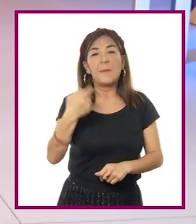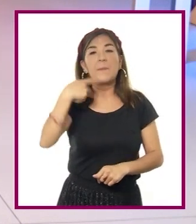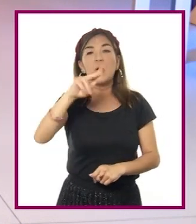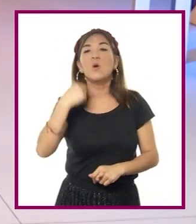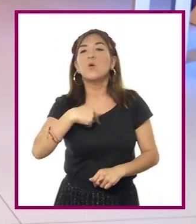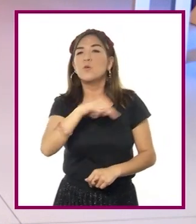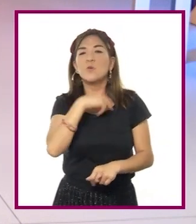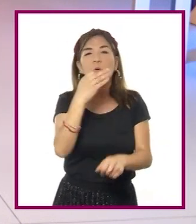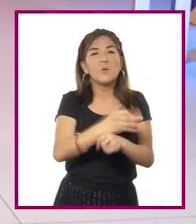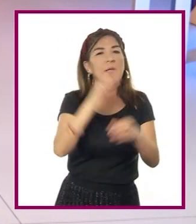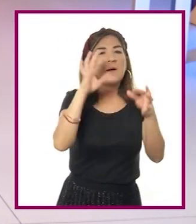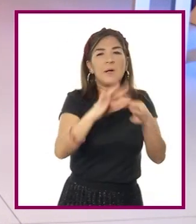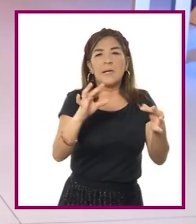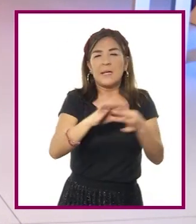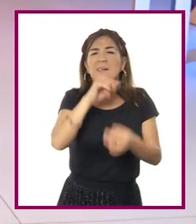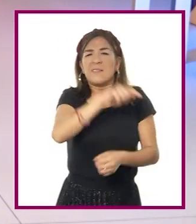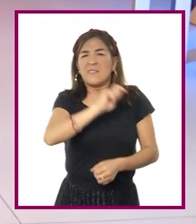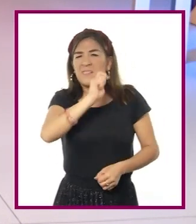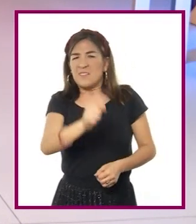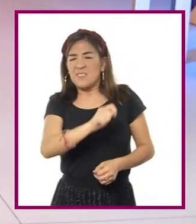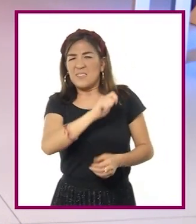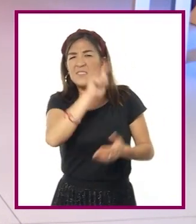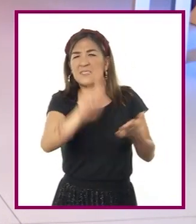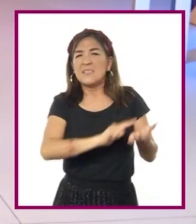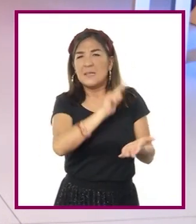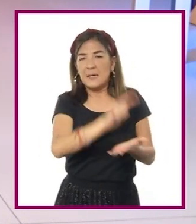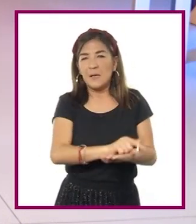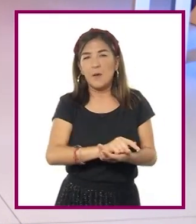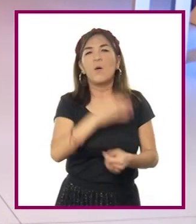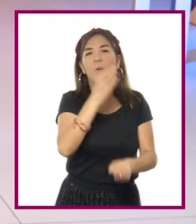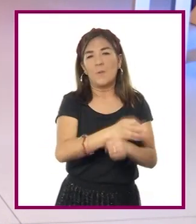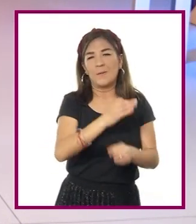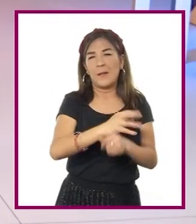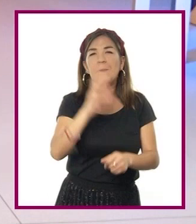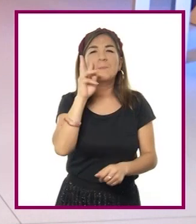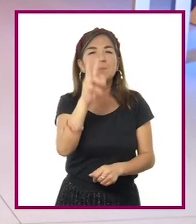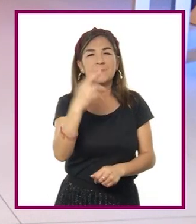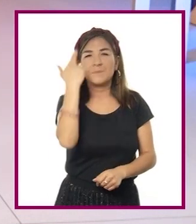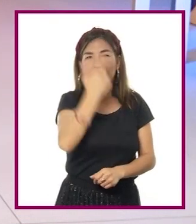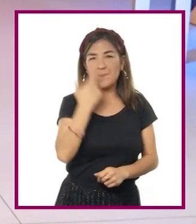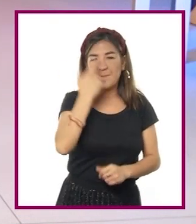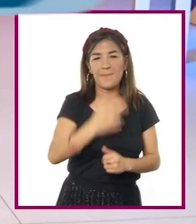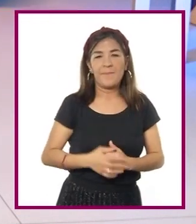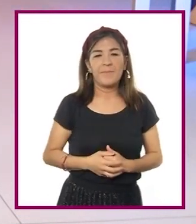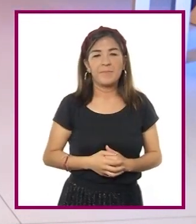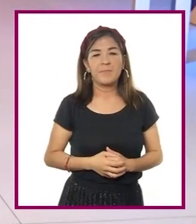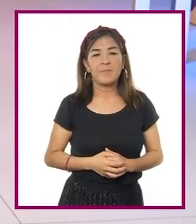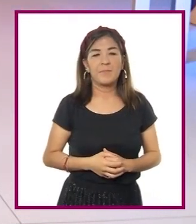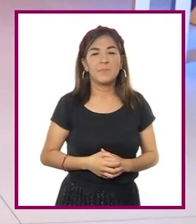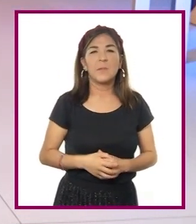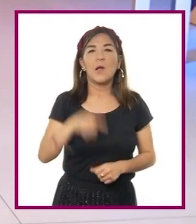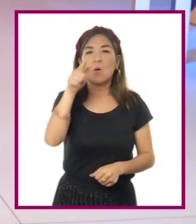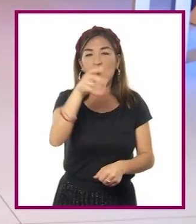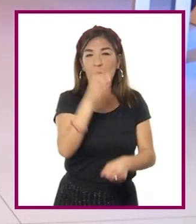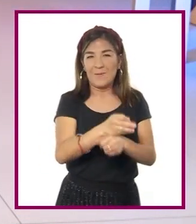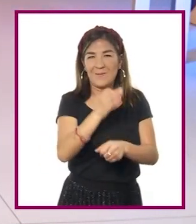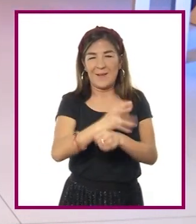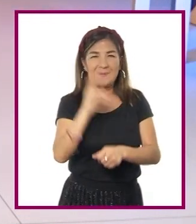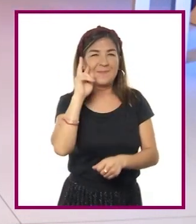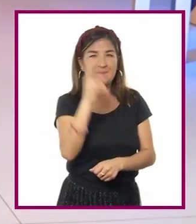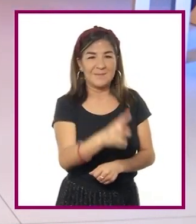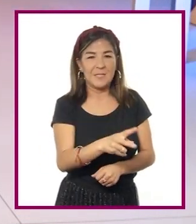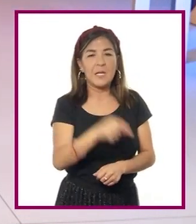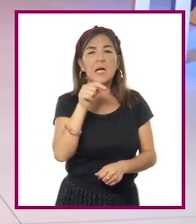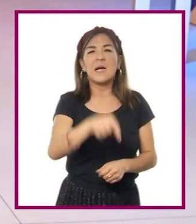nos concentraremos en esta ley debido a la situación que vamos a revisar. Bien, como se darán cuenta,